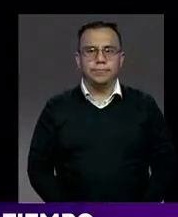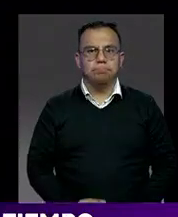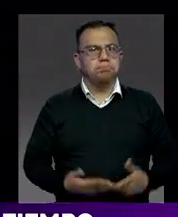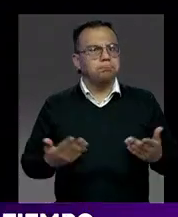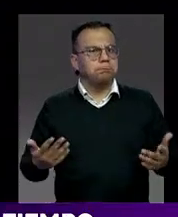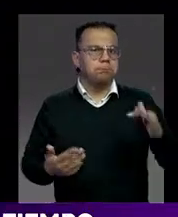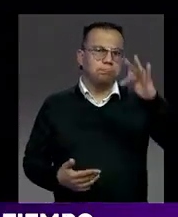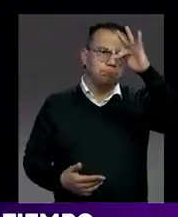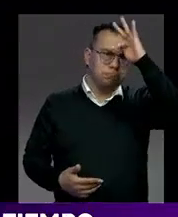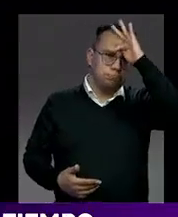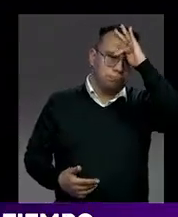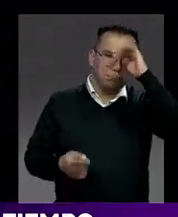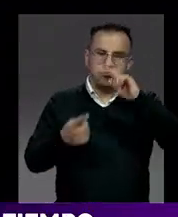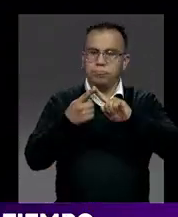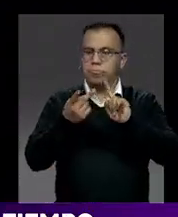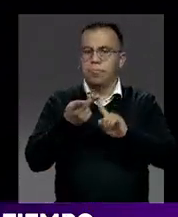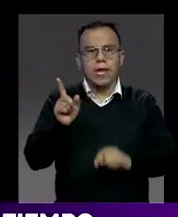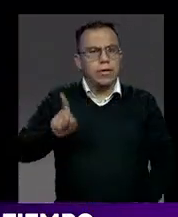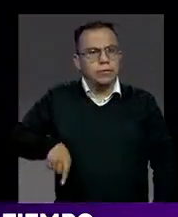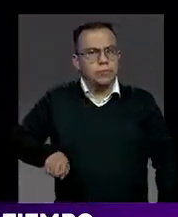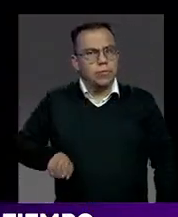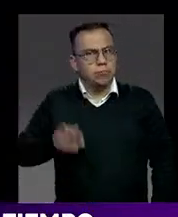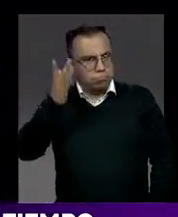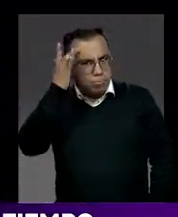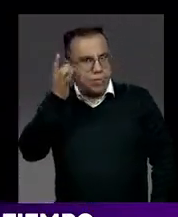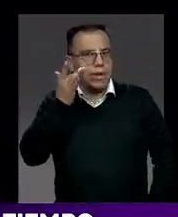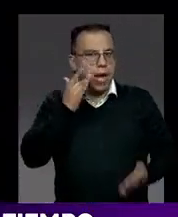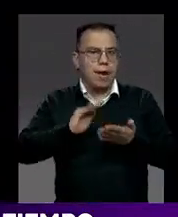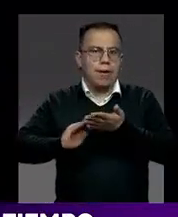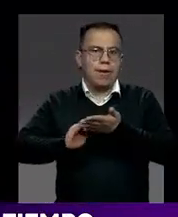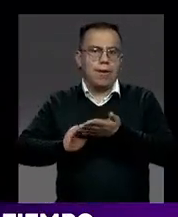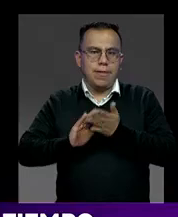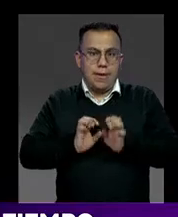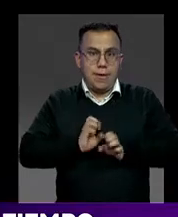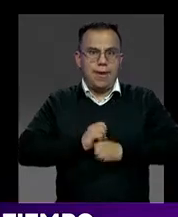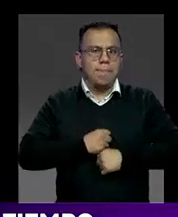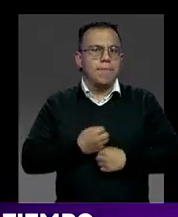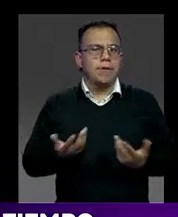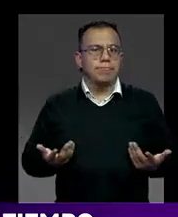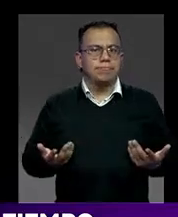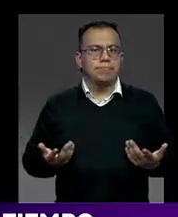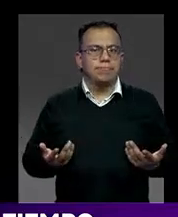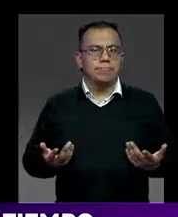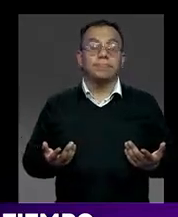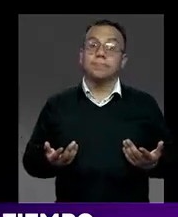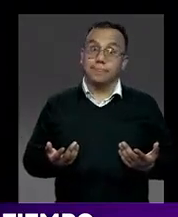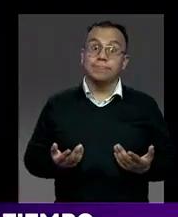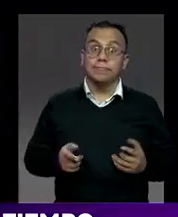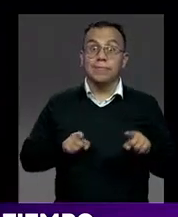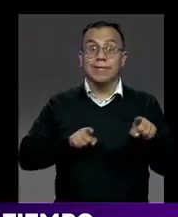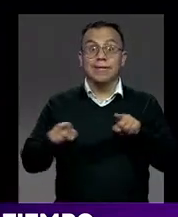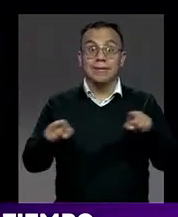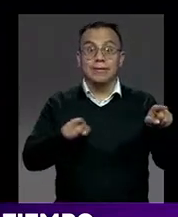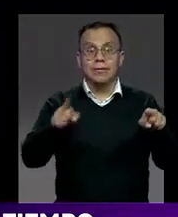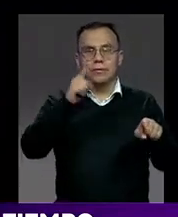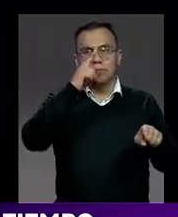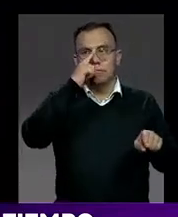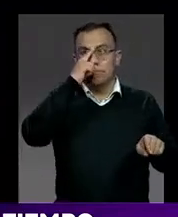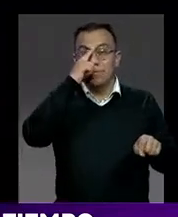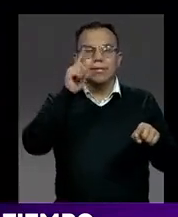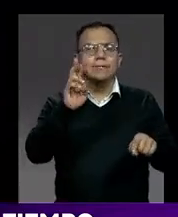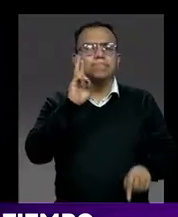hospitales y tenemos escuelas porque no también resolvemos el problema del hambre esos esos esos